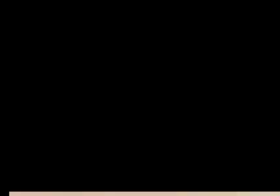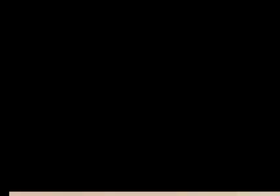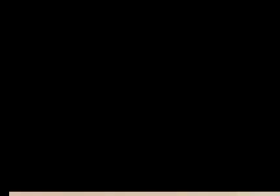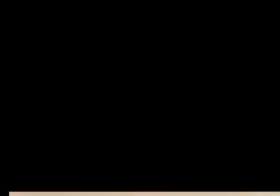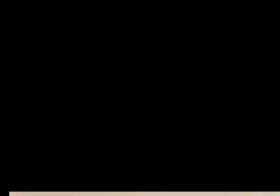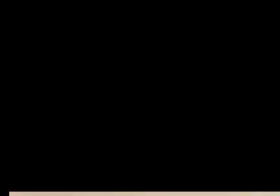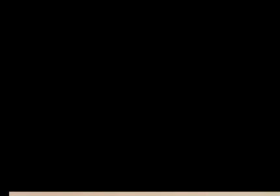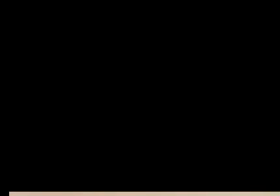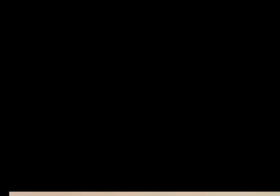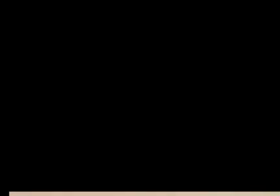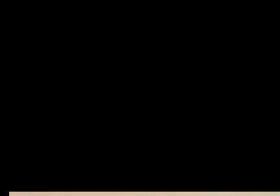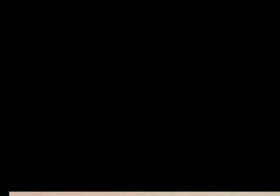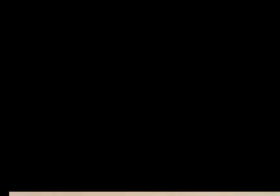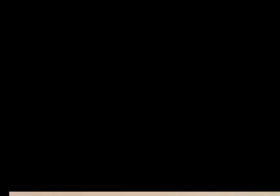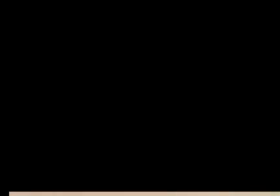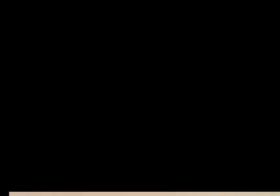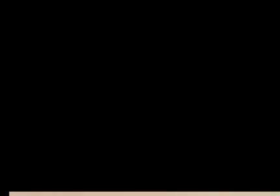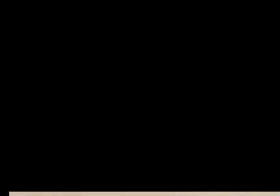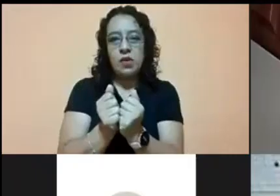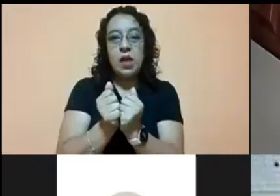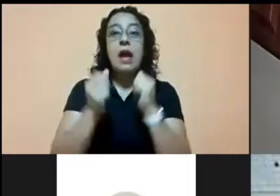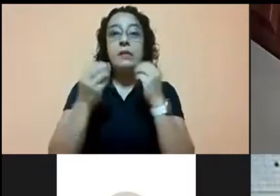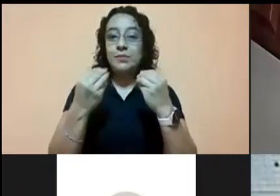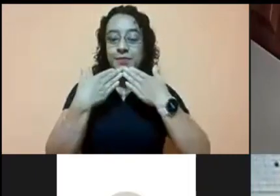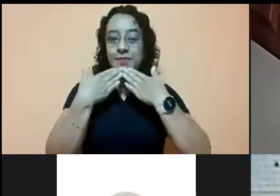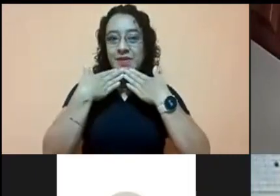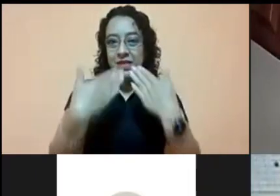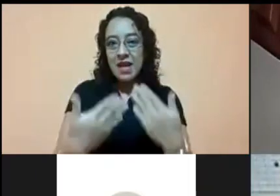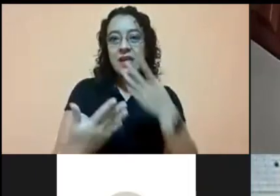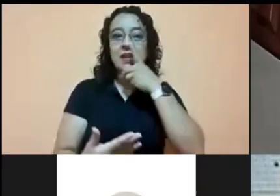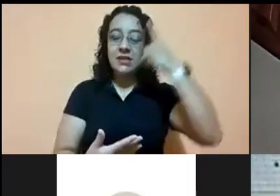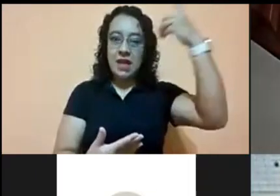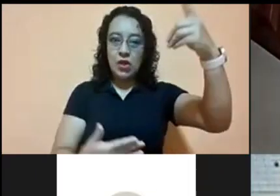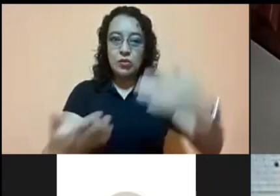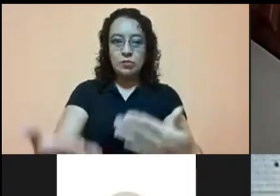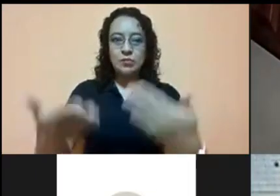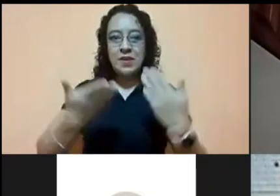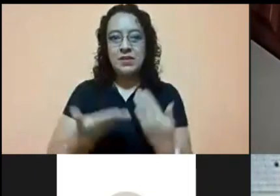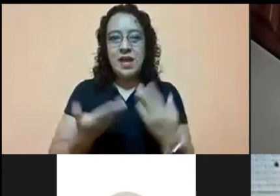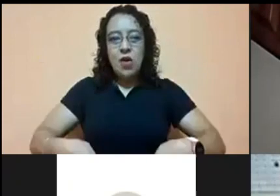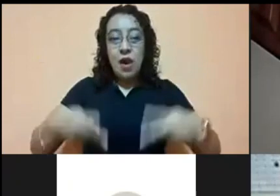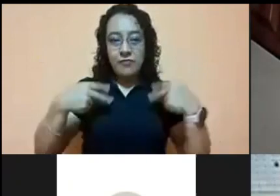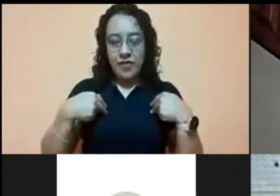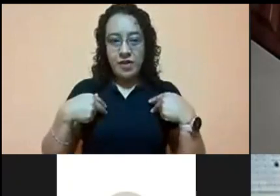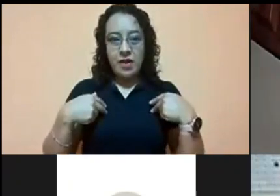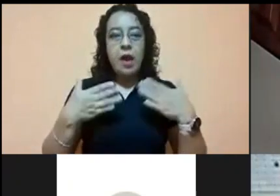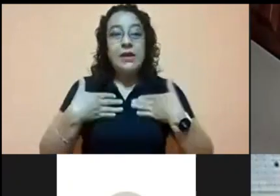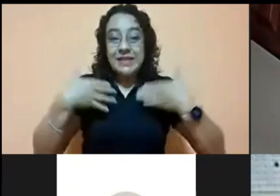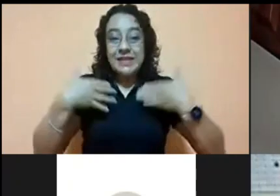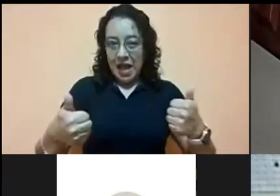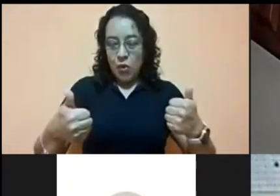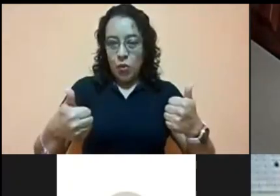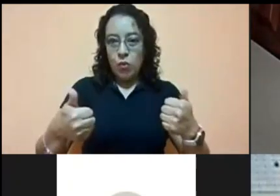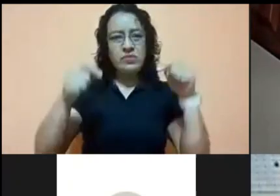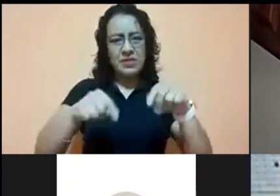Dios porque Él nos ha dado la vida, la salud y nos ha permitido estar reunidos. En segundo lugar, vamos a orar por cada uno